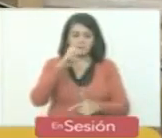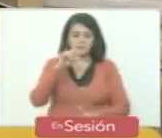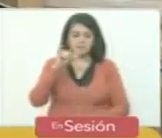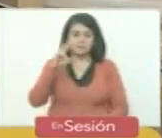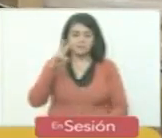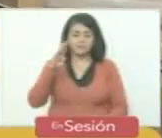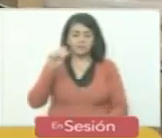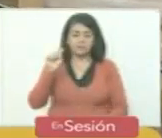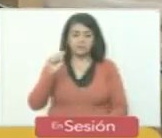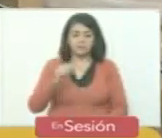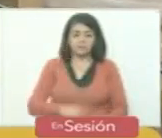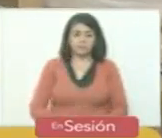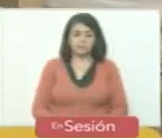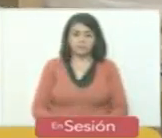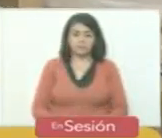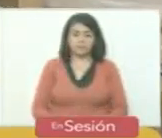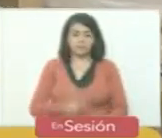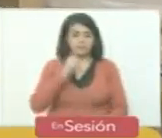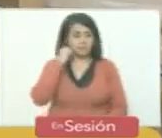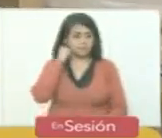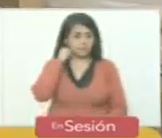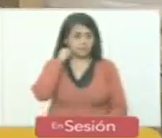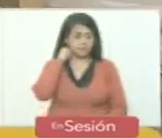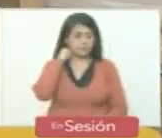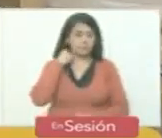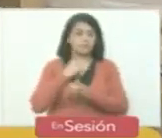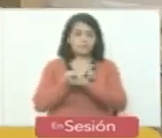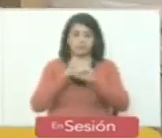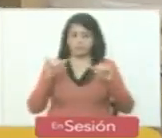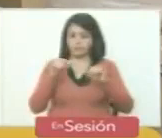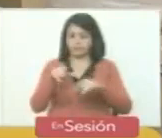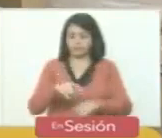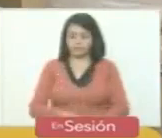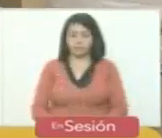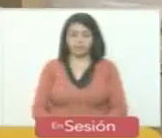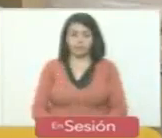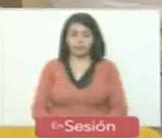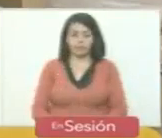Juliana Pérez. Es todo de este punto, ciudadano presidente.